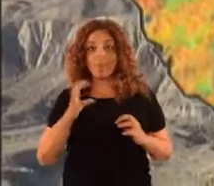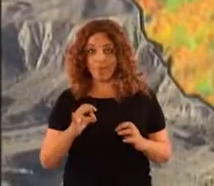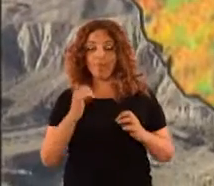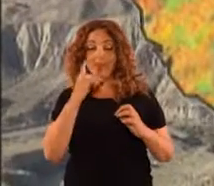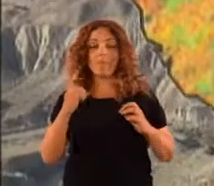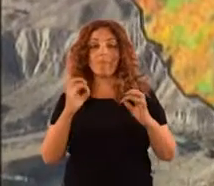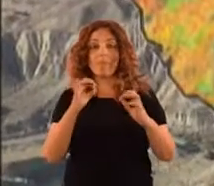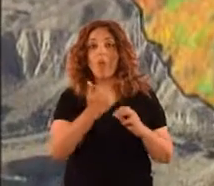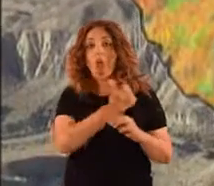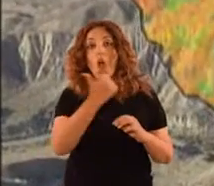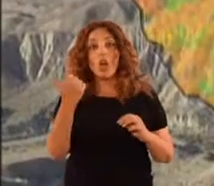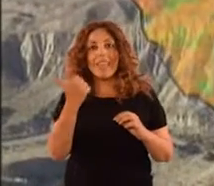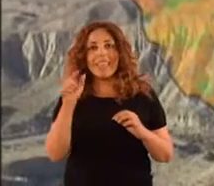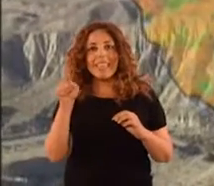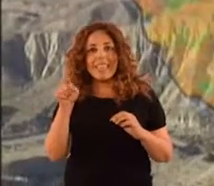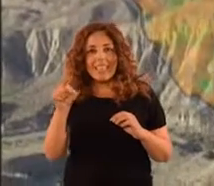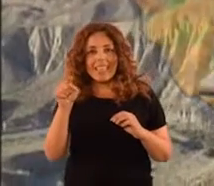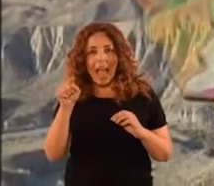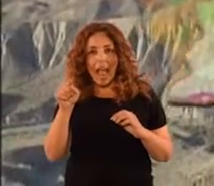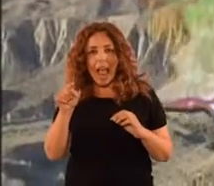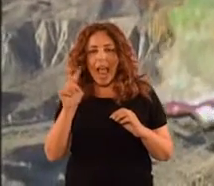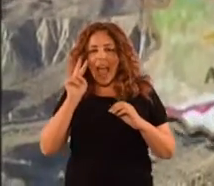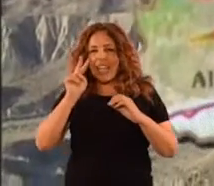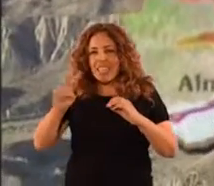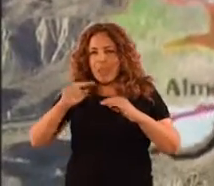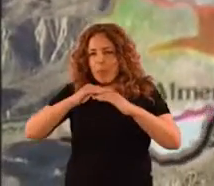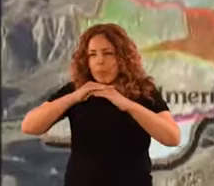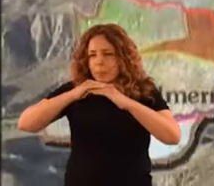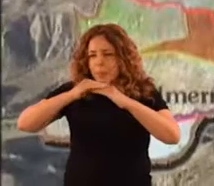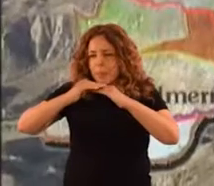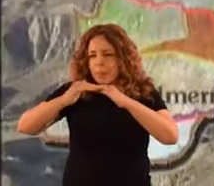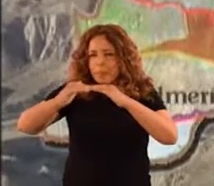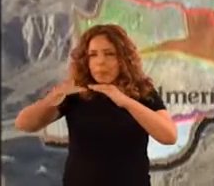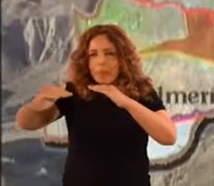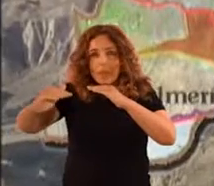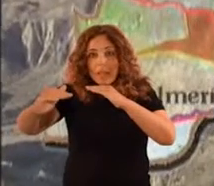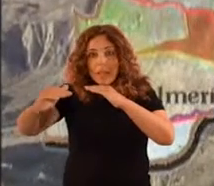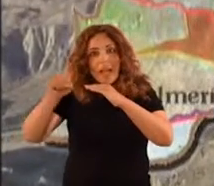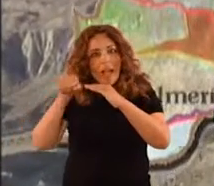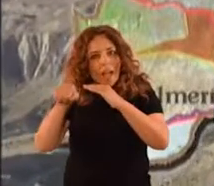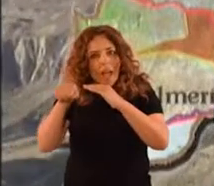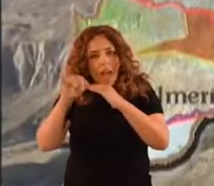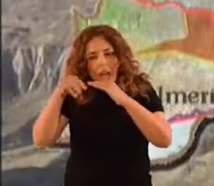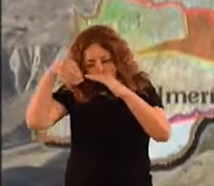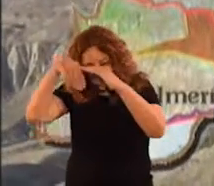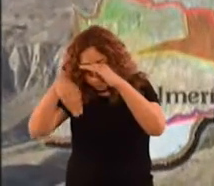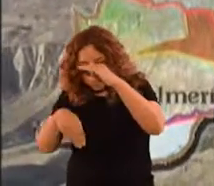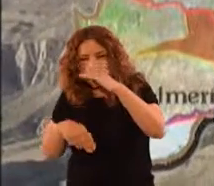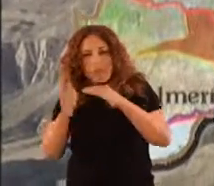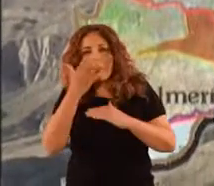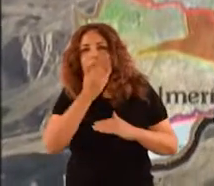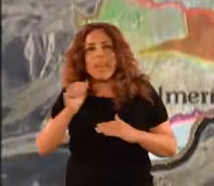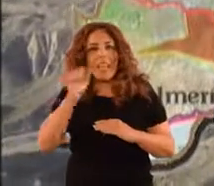En su extremo oriental, oculto bajo este en apariencia yermo y árido paisaje, se esconde una de las